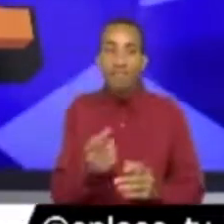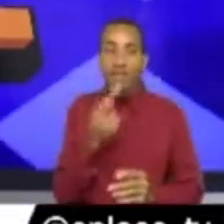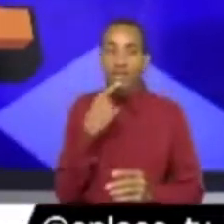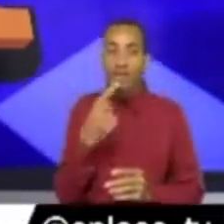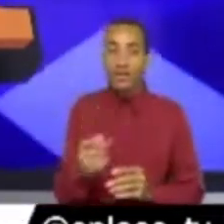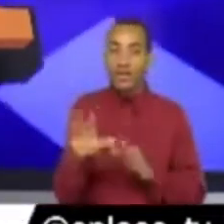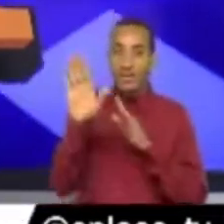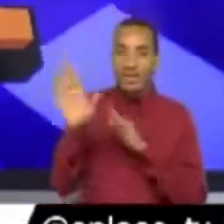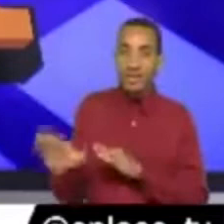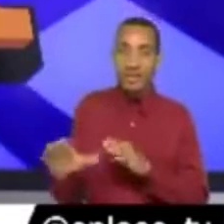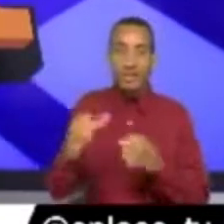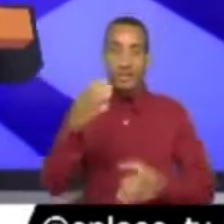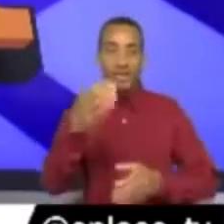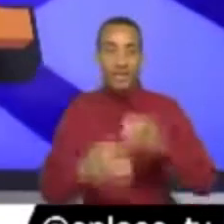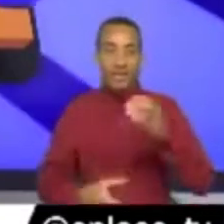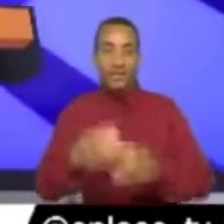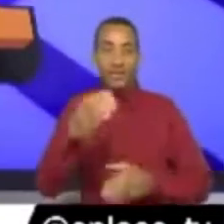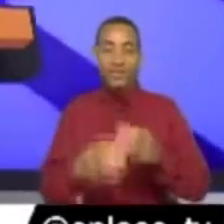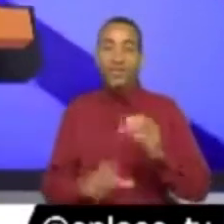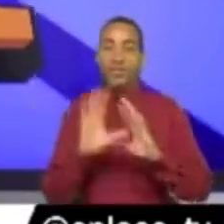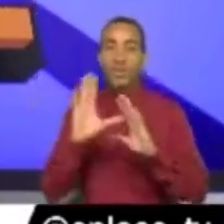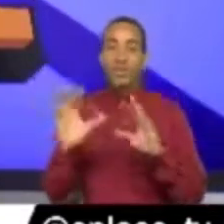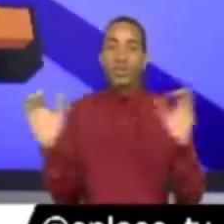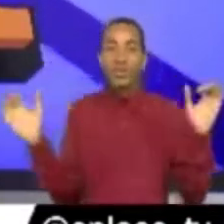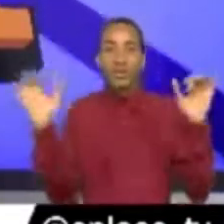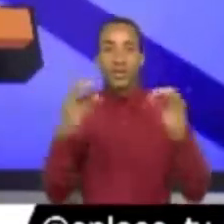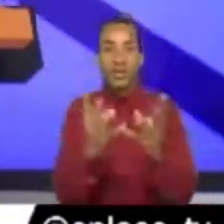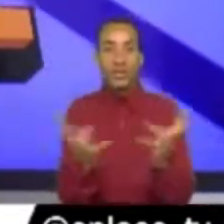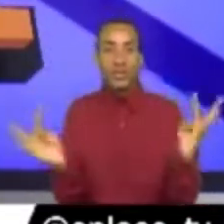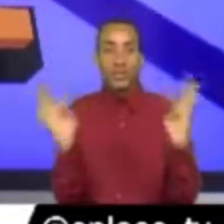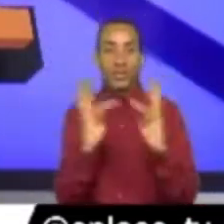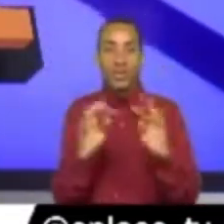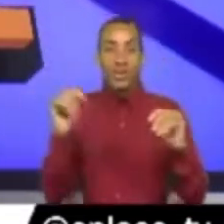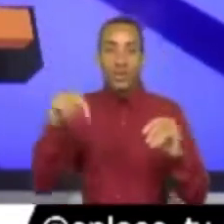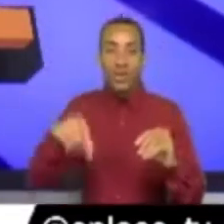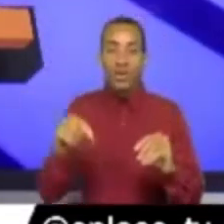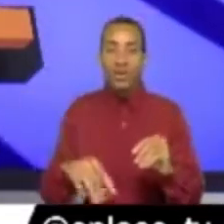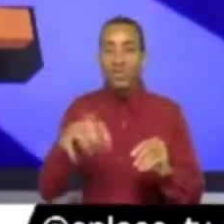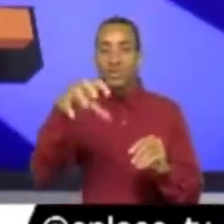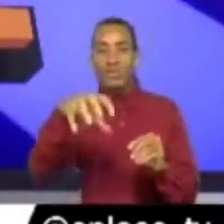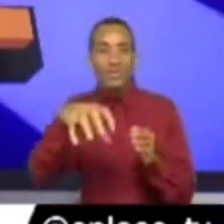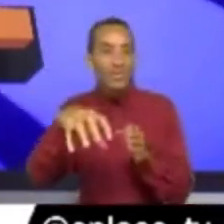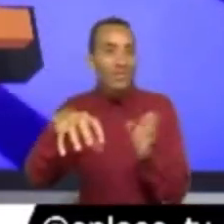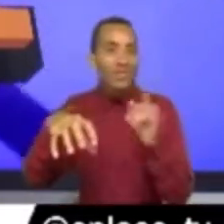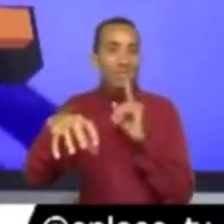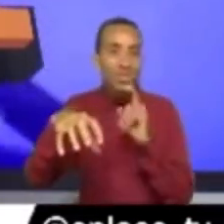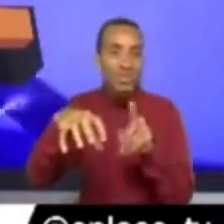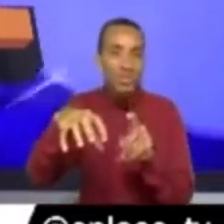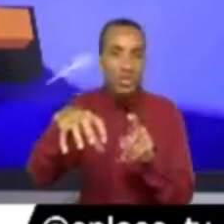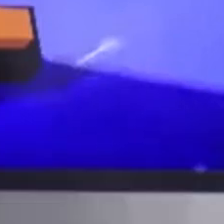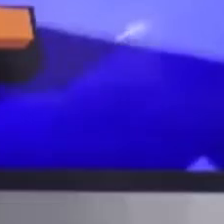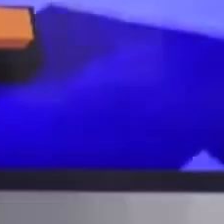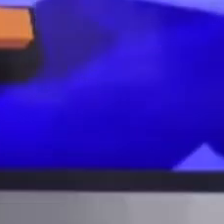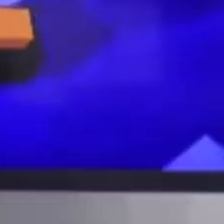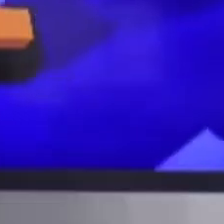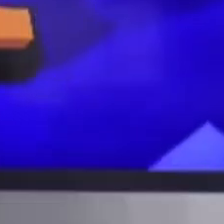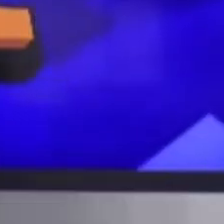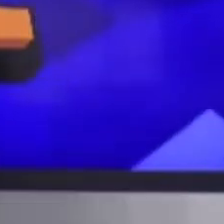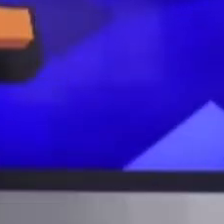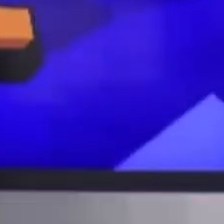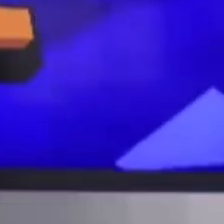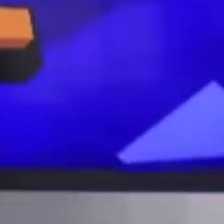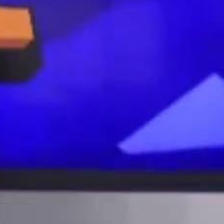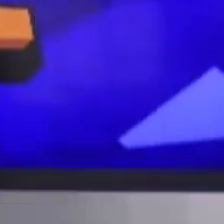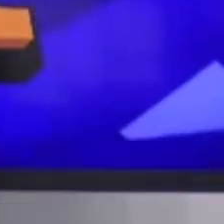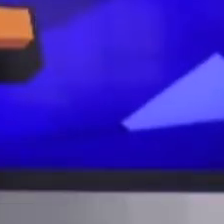a la Cámara en la cumbre de congresistas hoy realizada en Expo Eventos. Edwin Ballesteros anunció en este espacio lo que